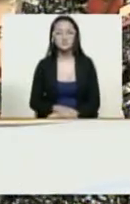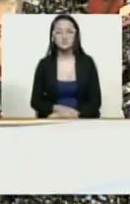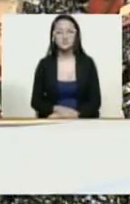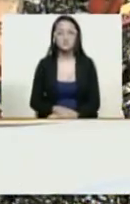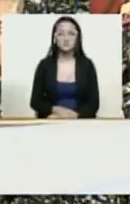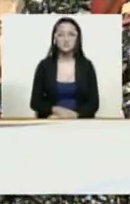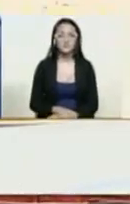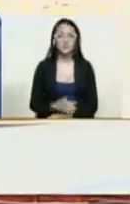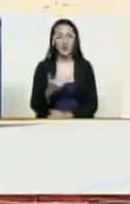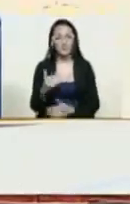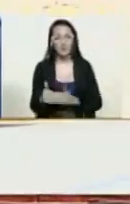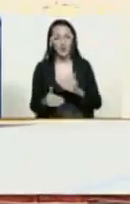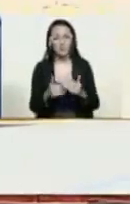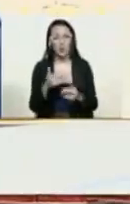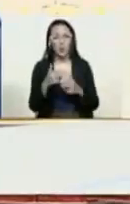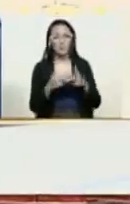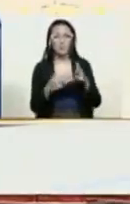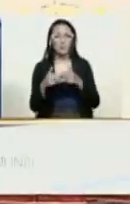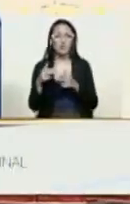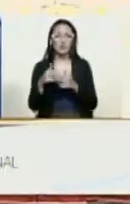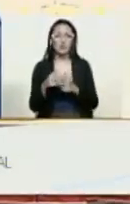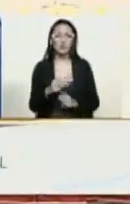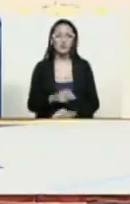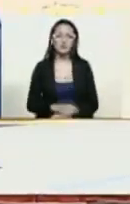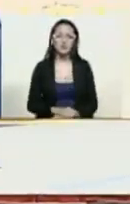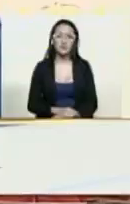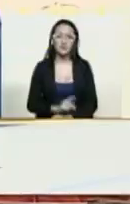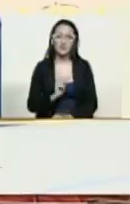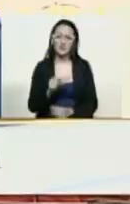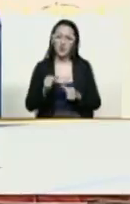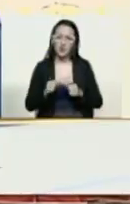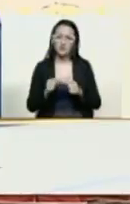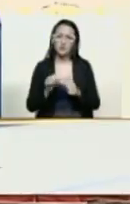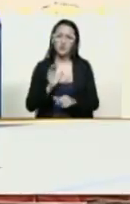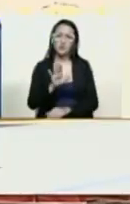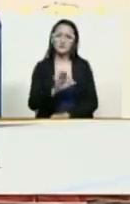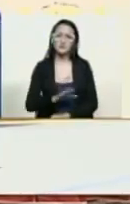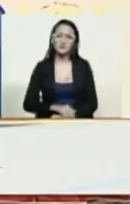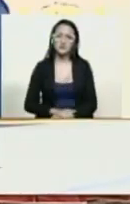Estamos construyendo. Y debemos continuar.